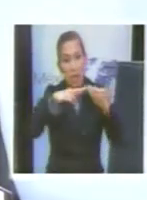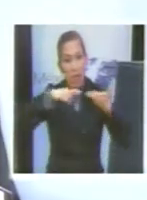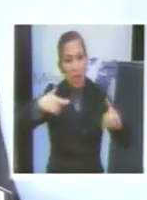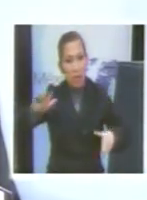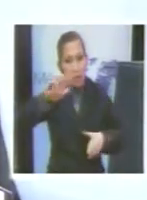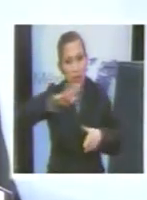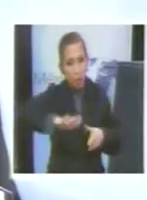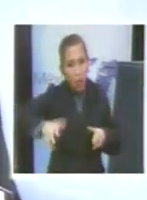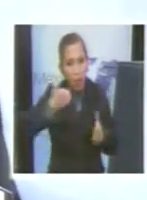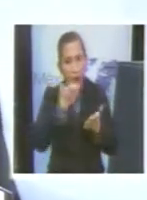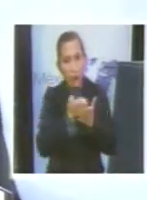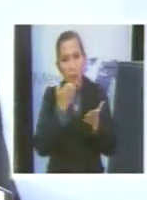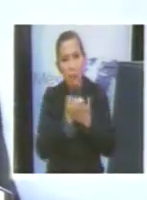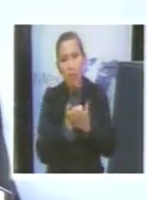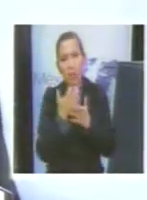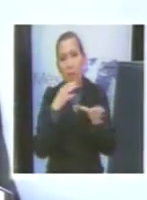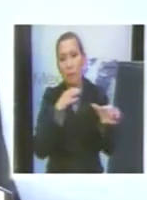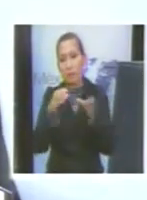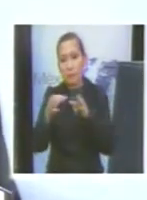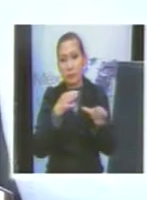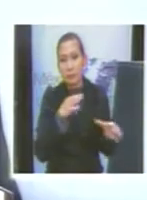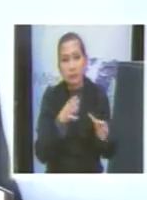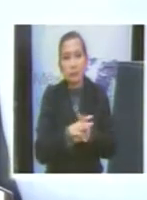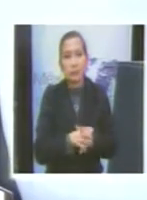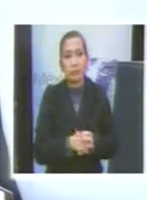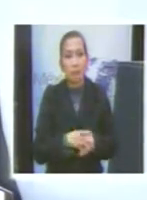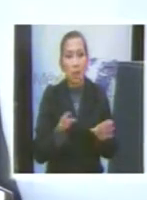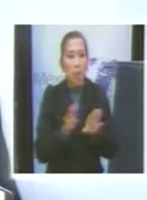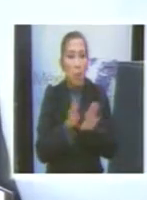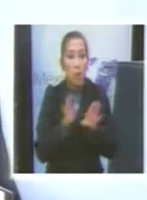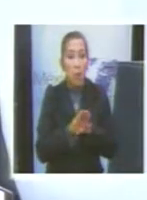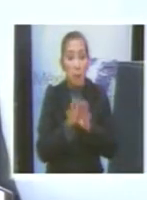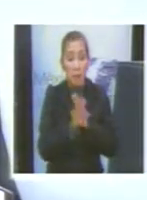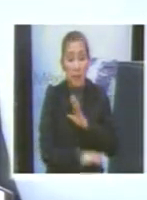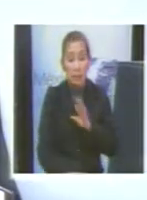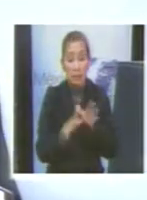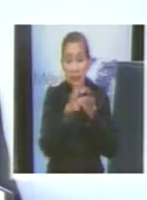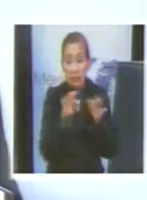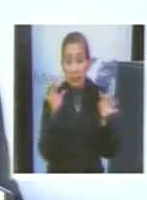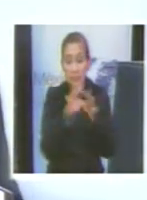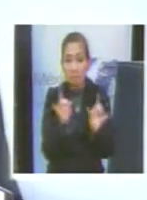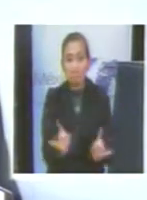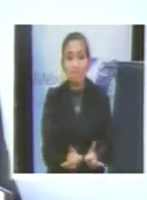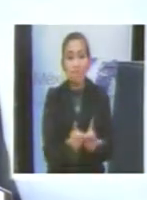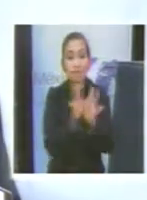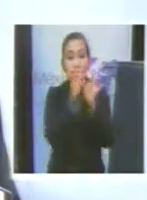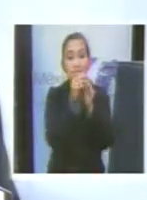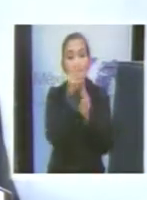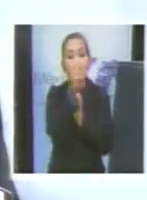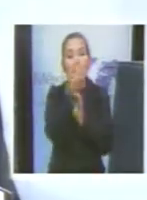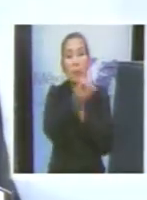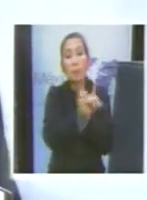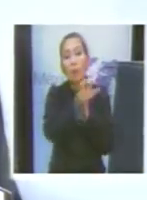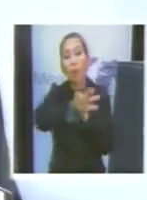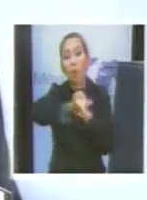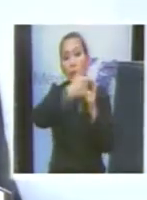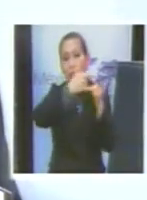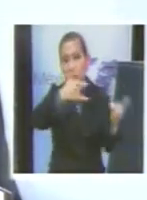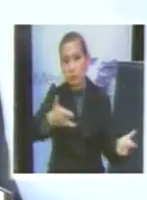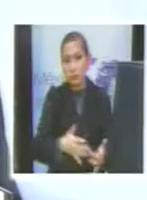relaciones puramente económicas y comerciales como factor de explicación causal de un fenómeno social o